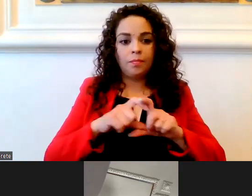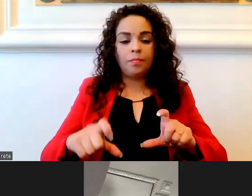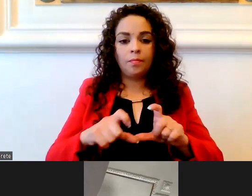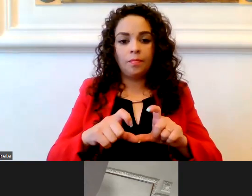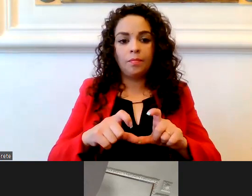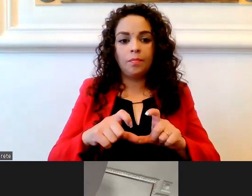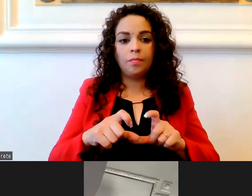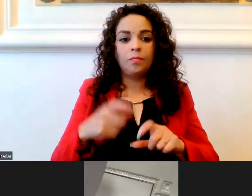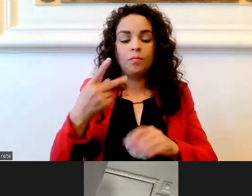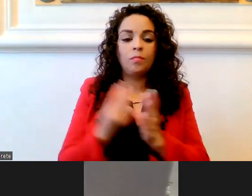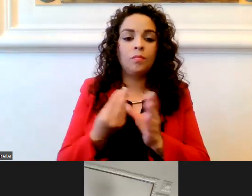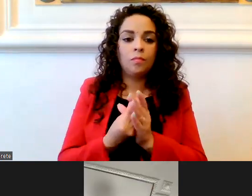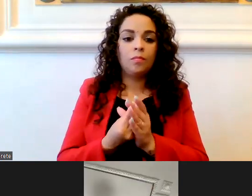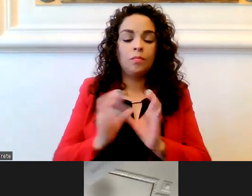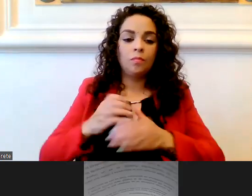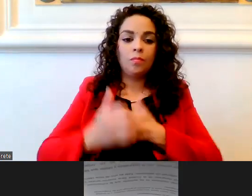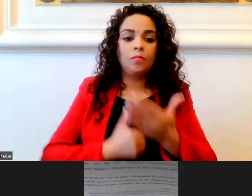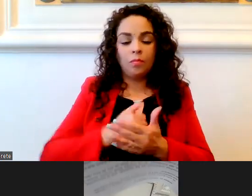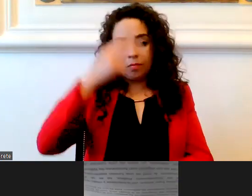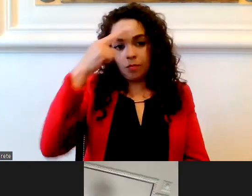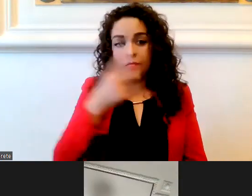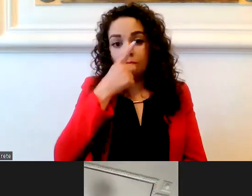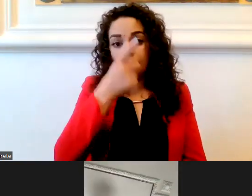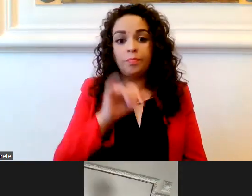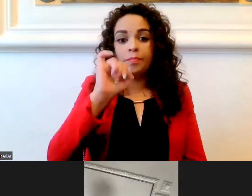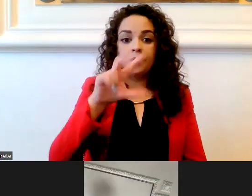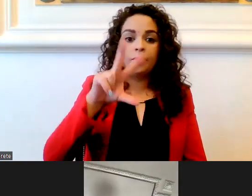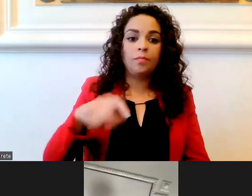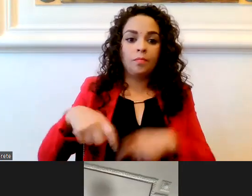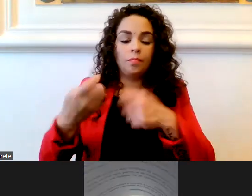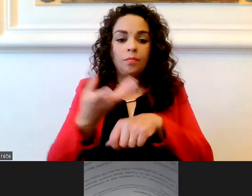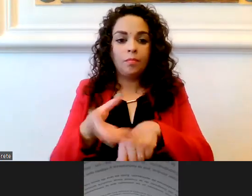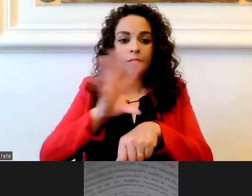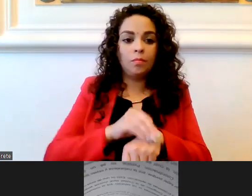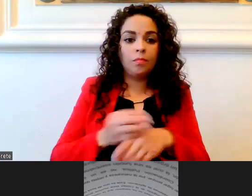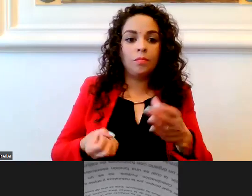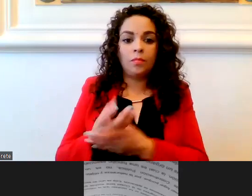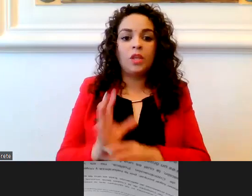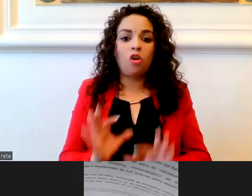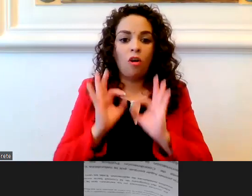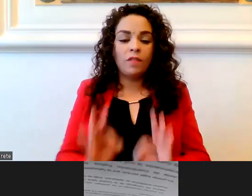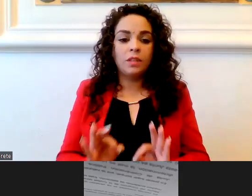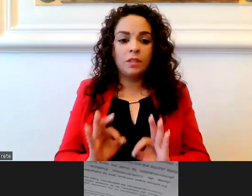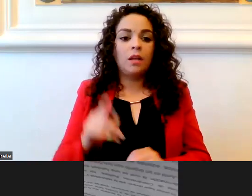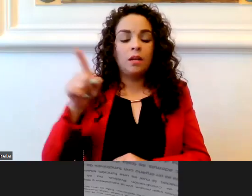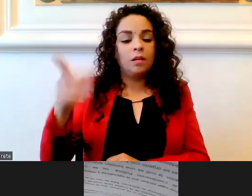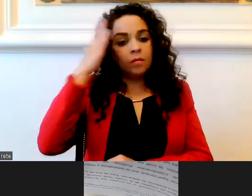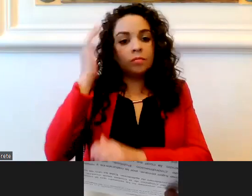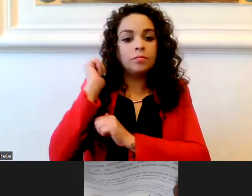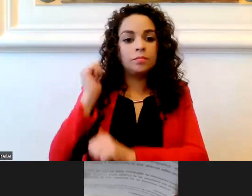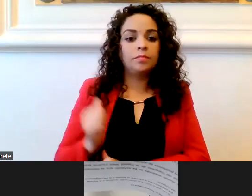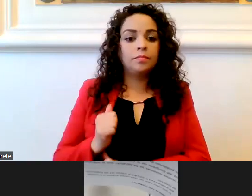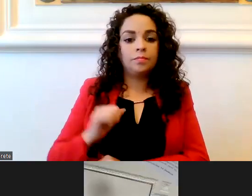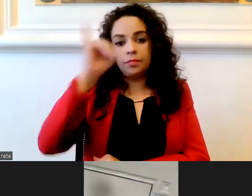Congreso autorizar las salidas oficiales del territorio nacional de la persona titular de la jefatura de gobierno y recibir el informe